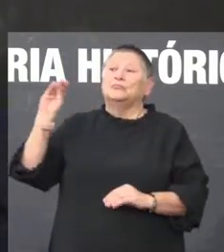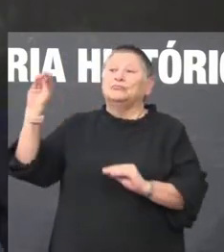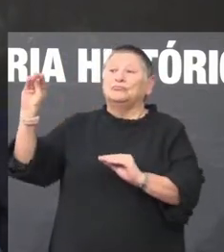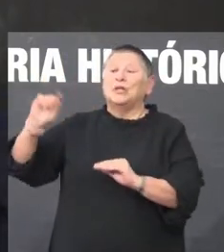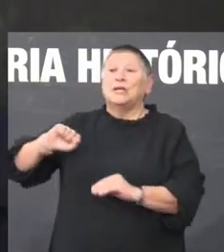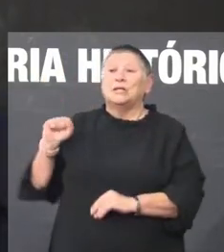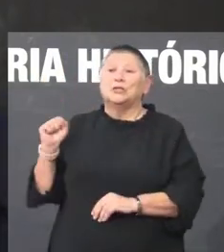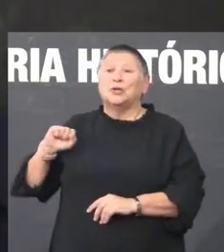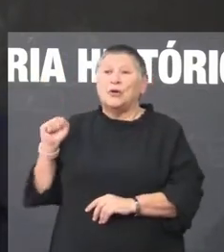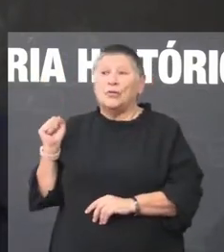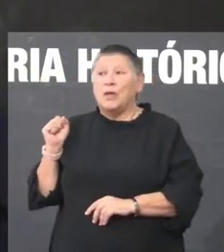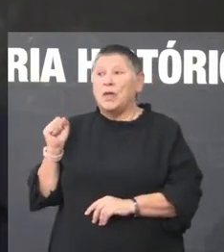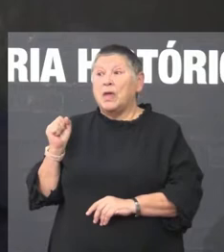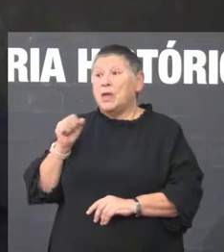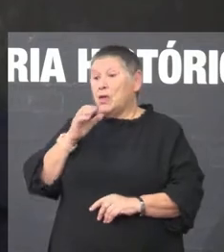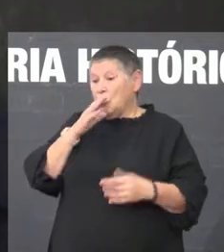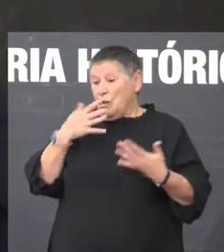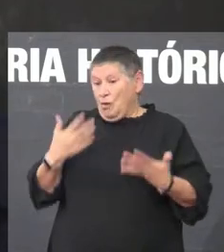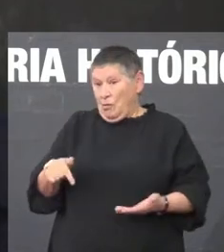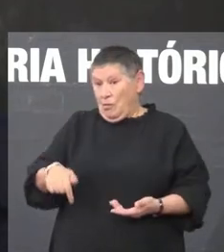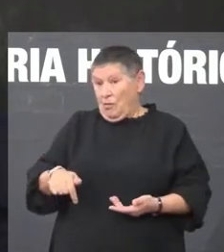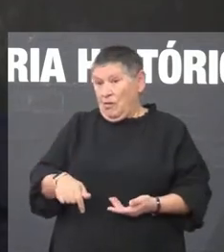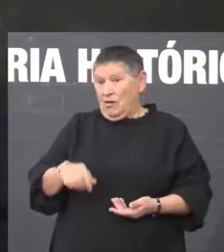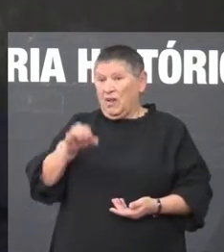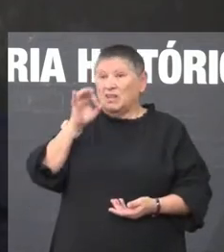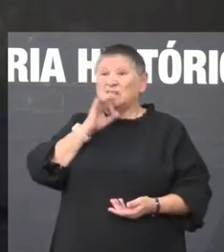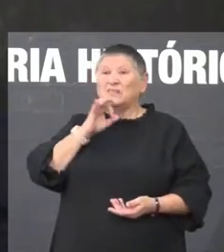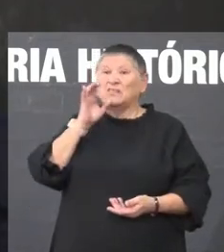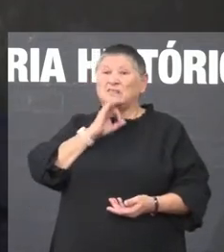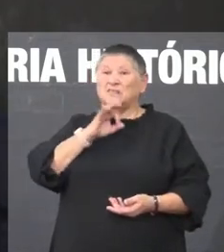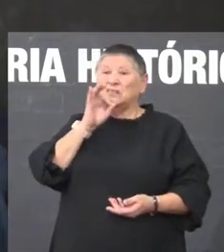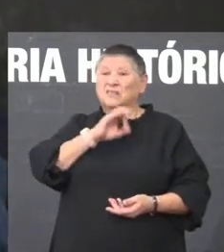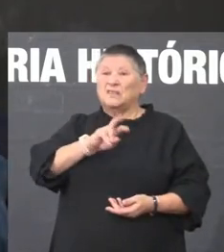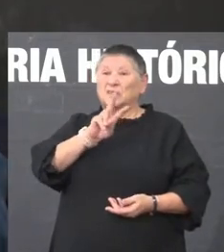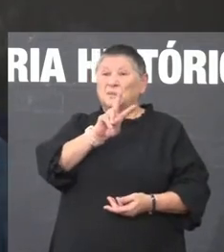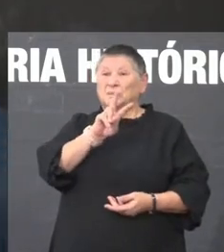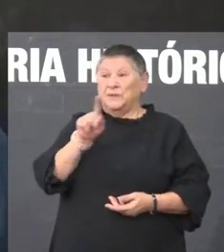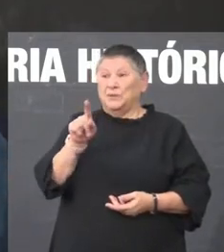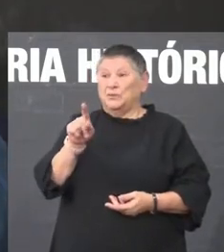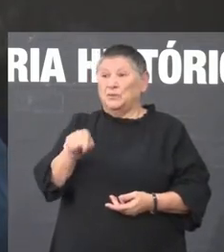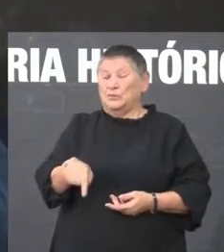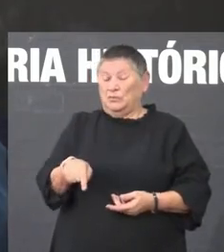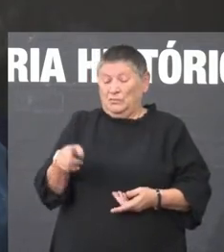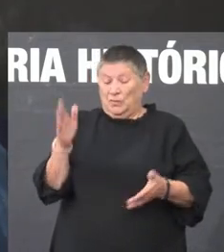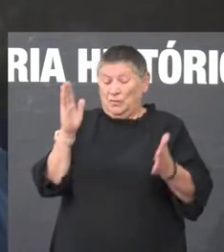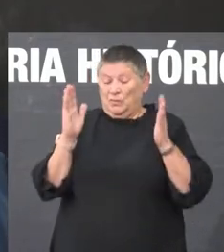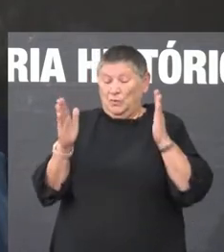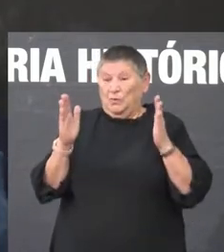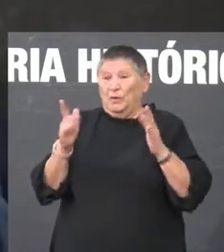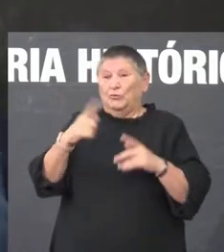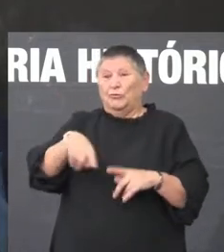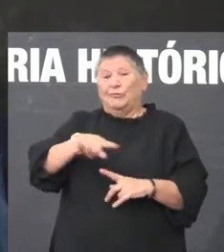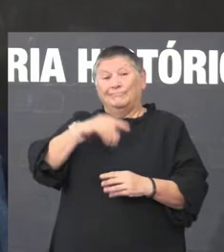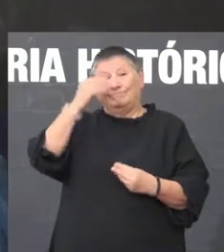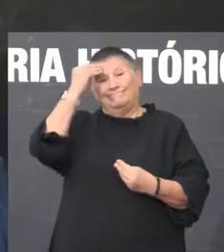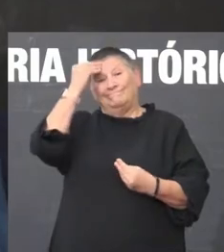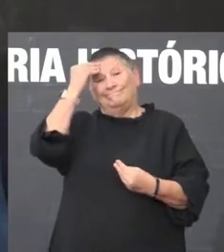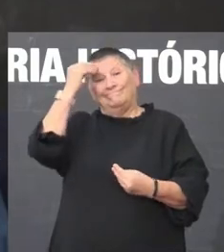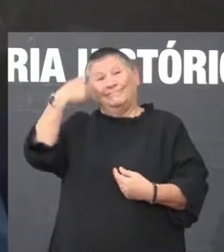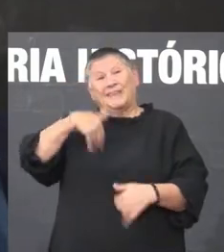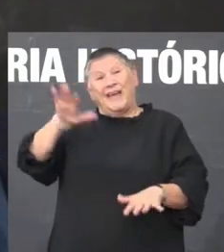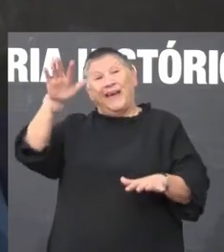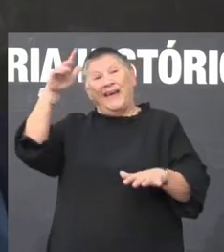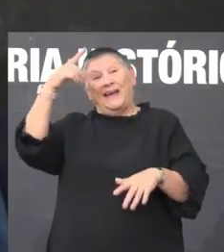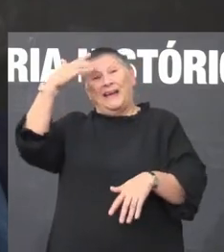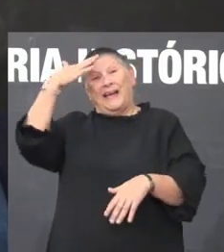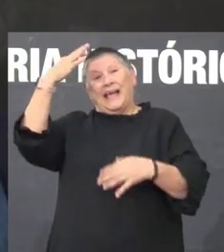hoy, en pleno siglo XXI, en un momento en que quizás ingenuamente habíamos creído